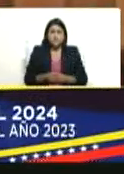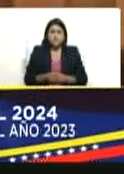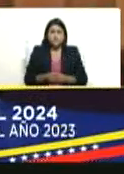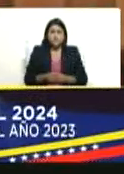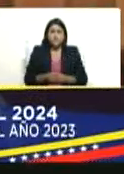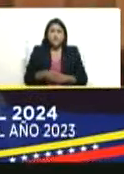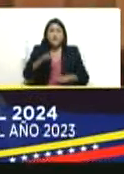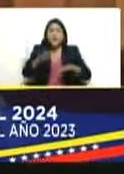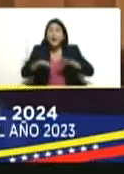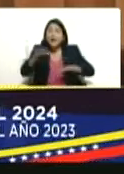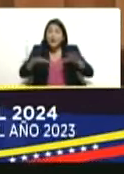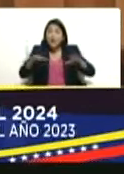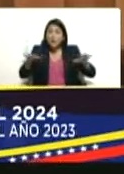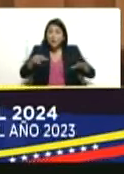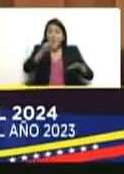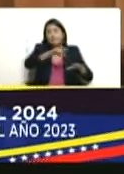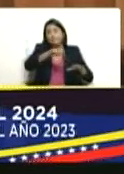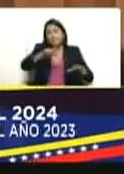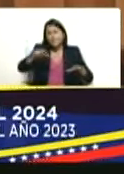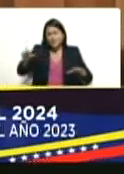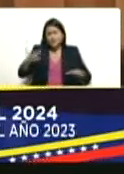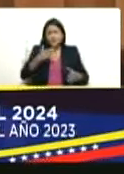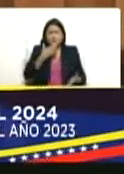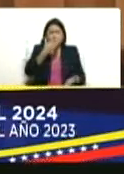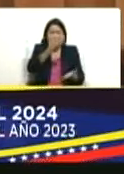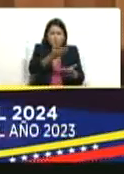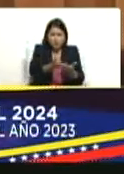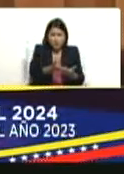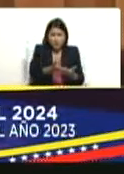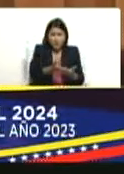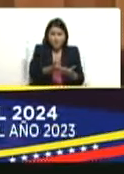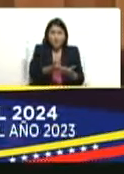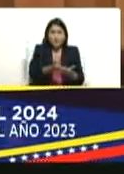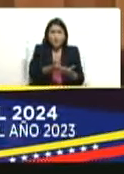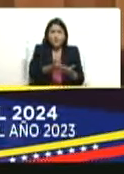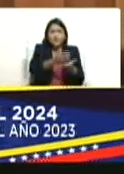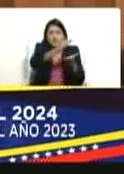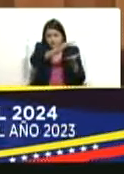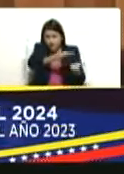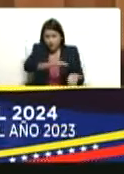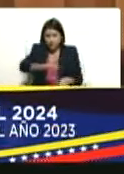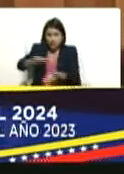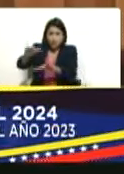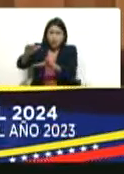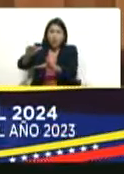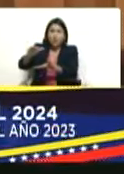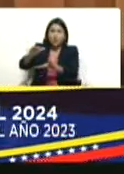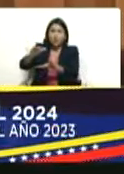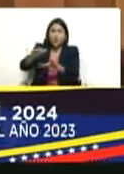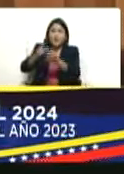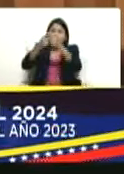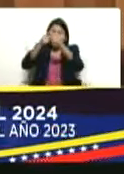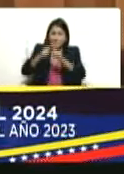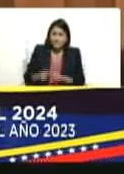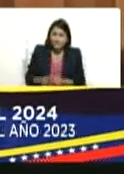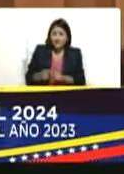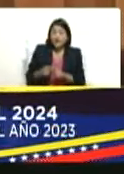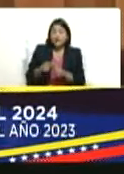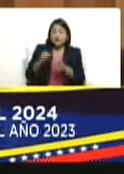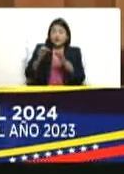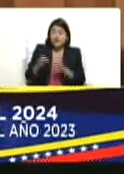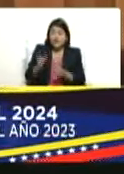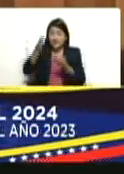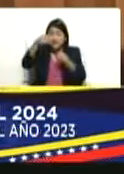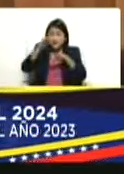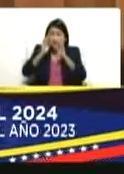Algunas personas han planteado para los grandes inversores una jurisdicción mercantil que atienda